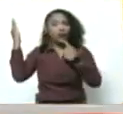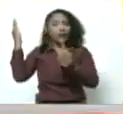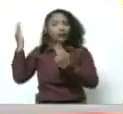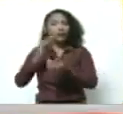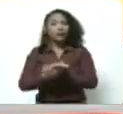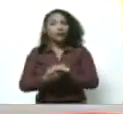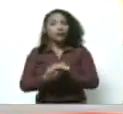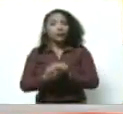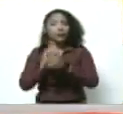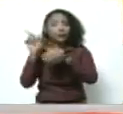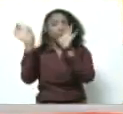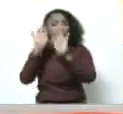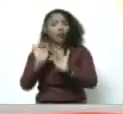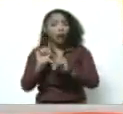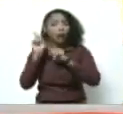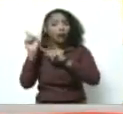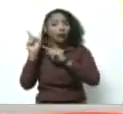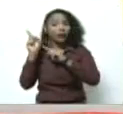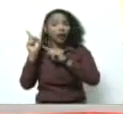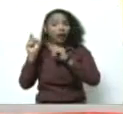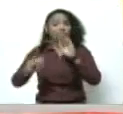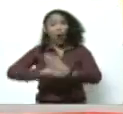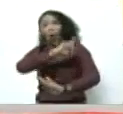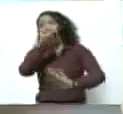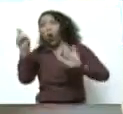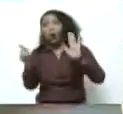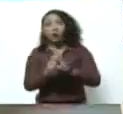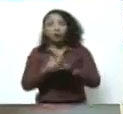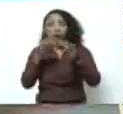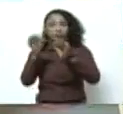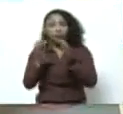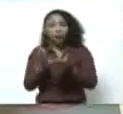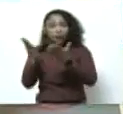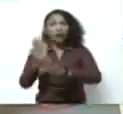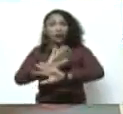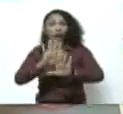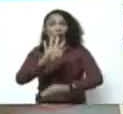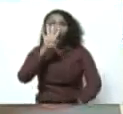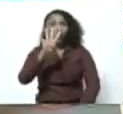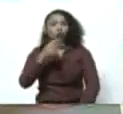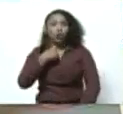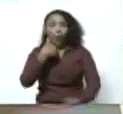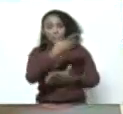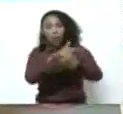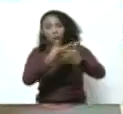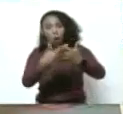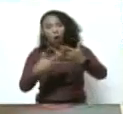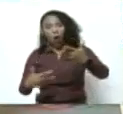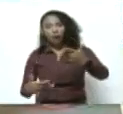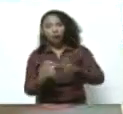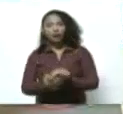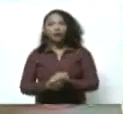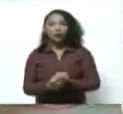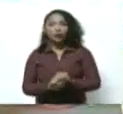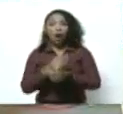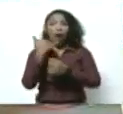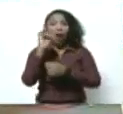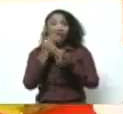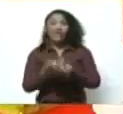manera que en esta total donación de las cuatro que ya he descrito, está